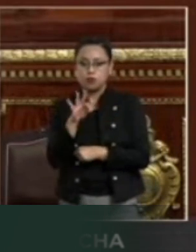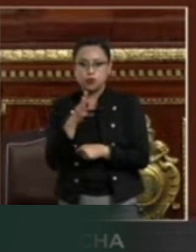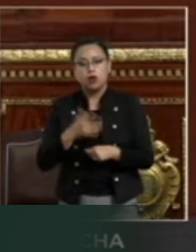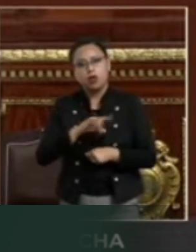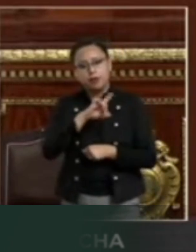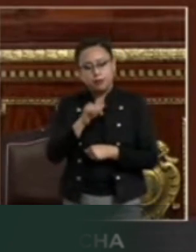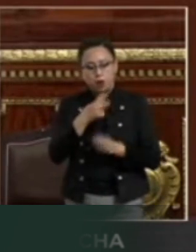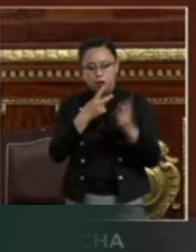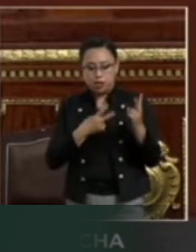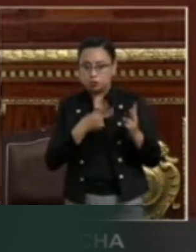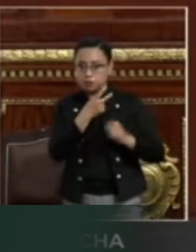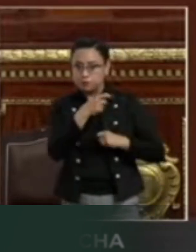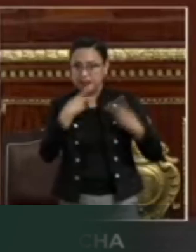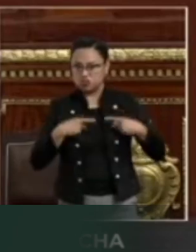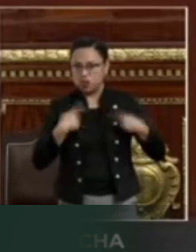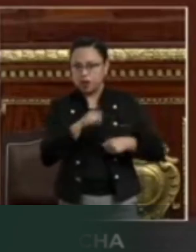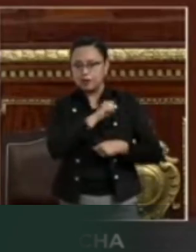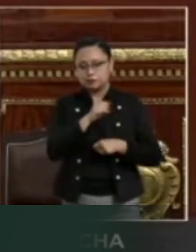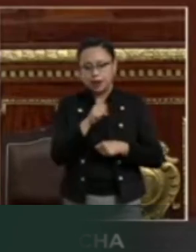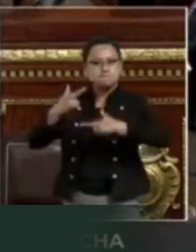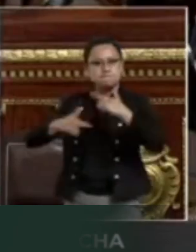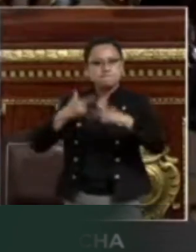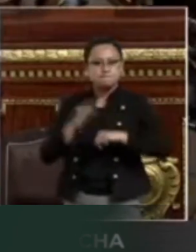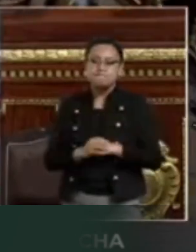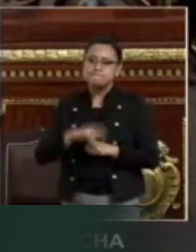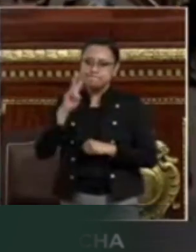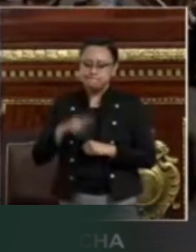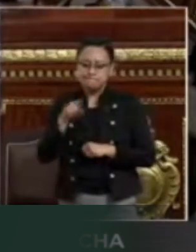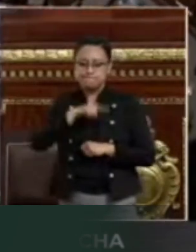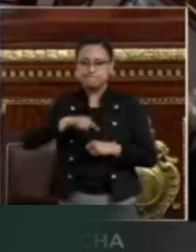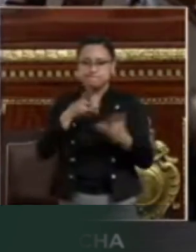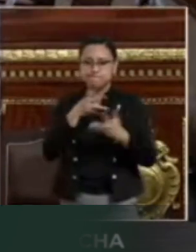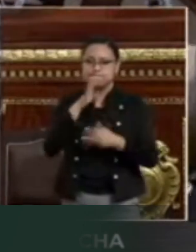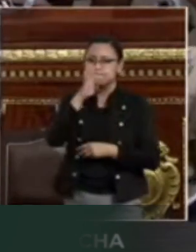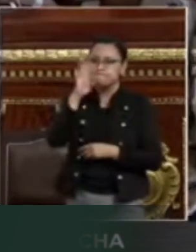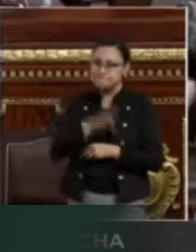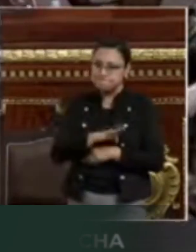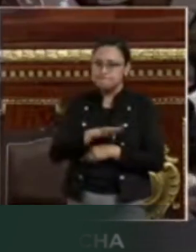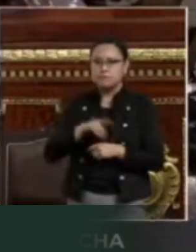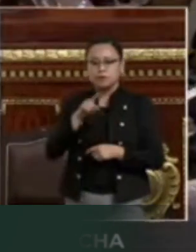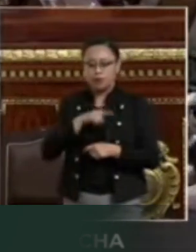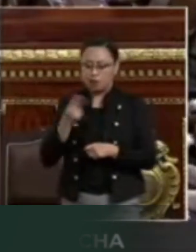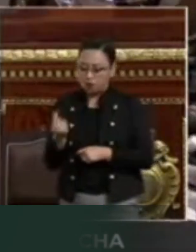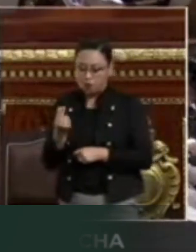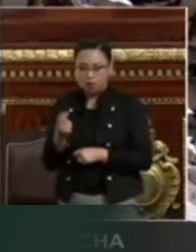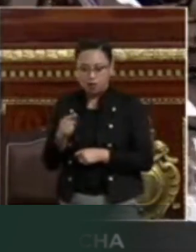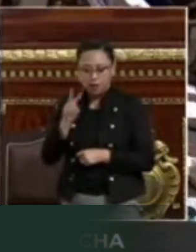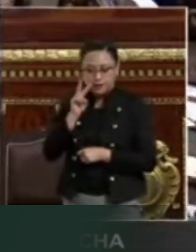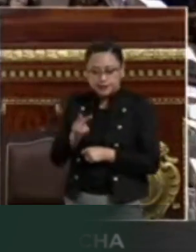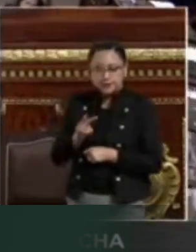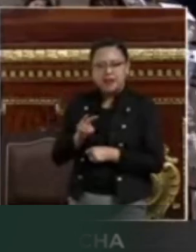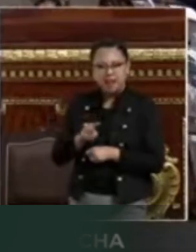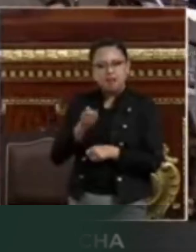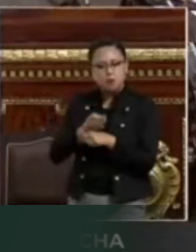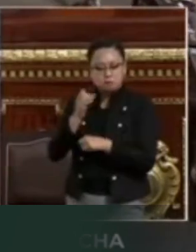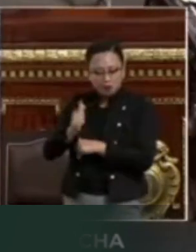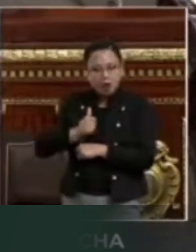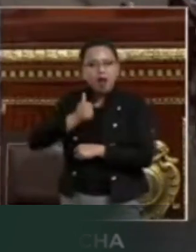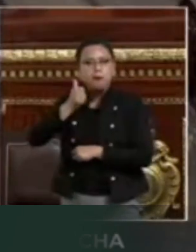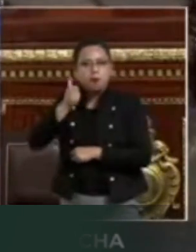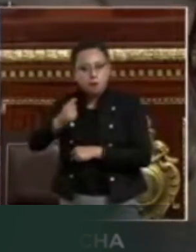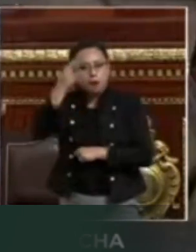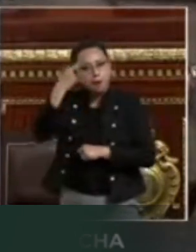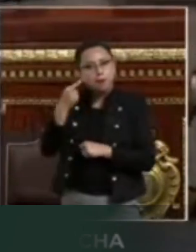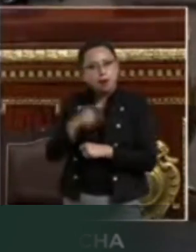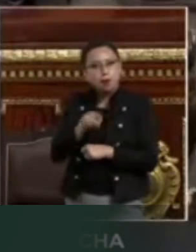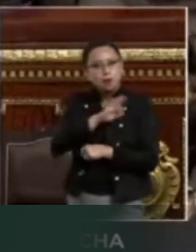establecer tipos penales específicos para estas conductas en el Código Penal para el Distrito Federal, conforme el daño que generan, y para que quien incurra en